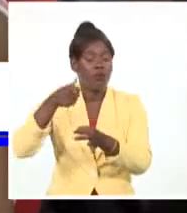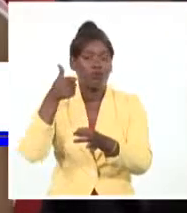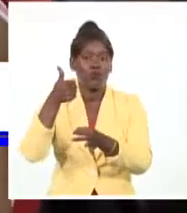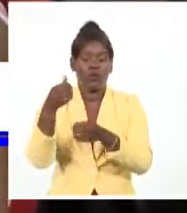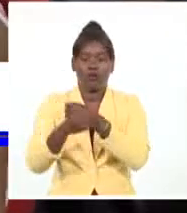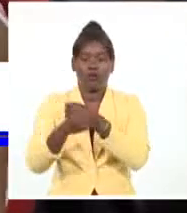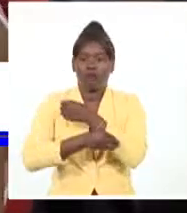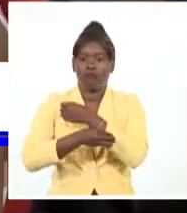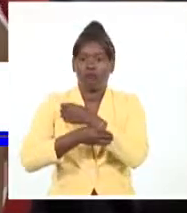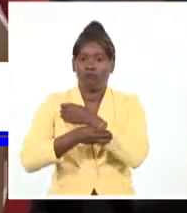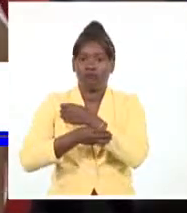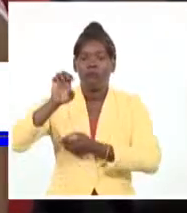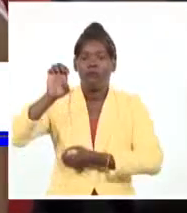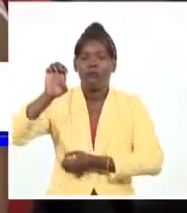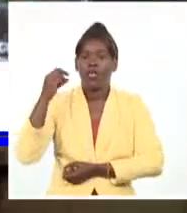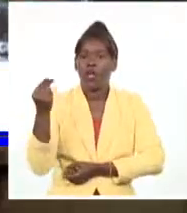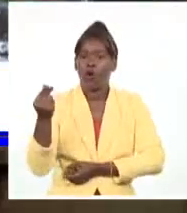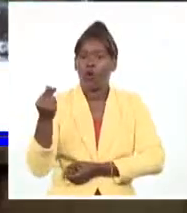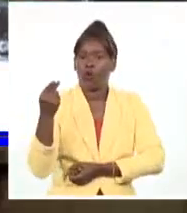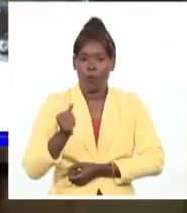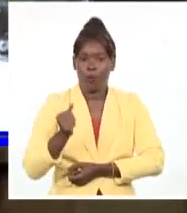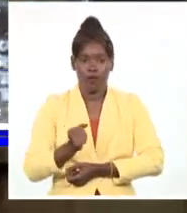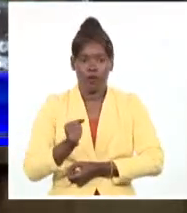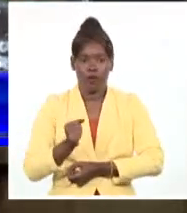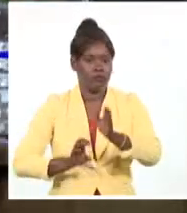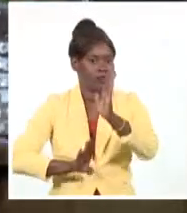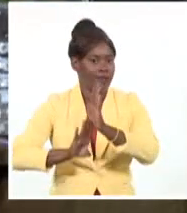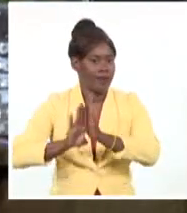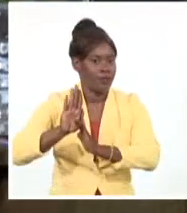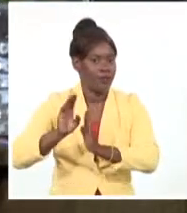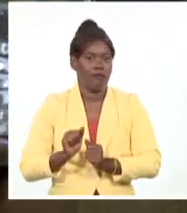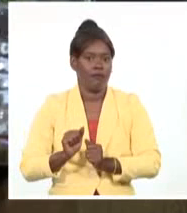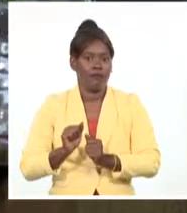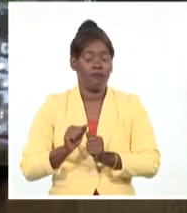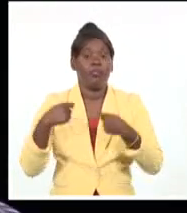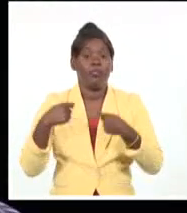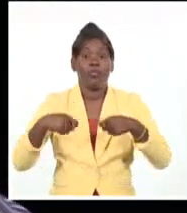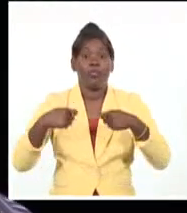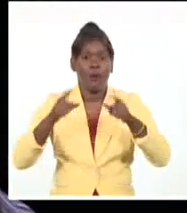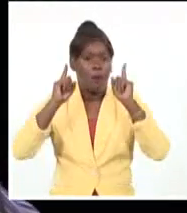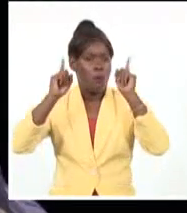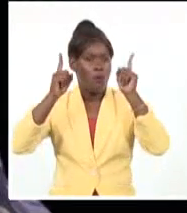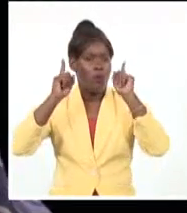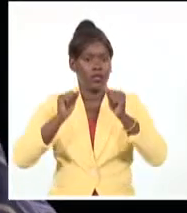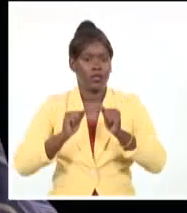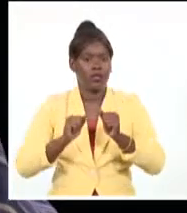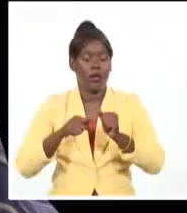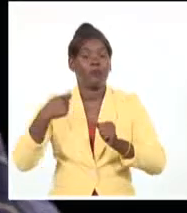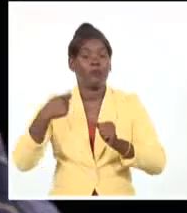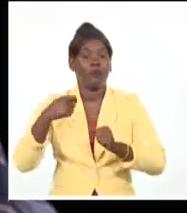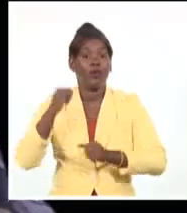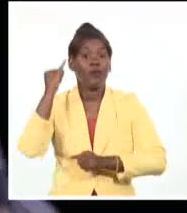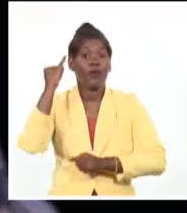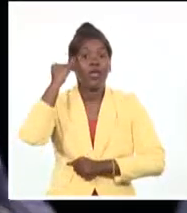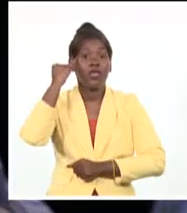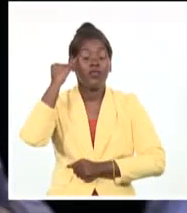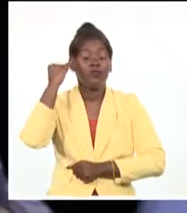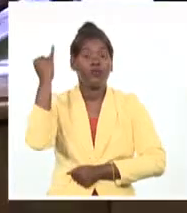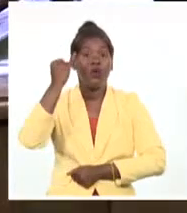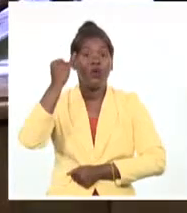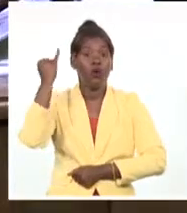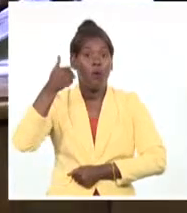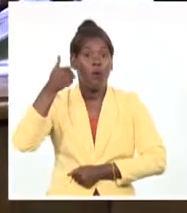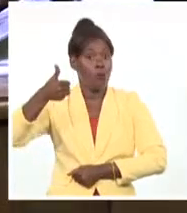económica, tiene que ser fuerte políticamente y tiene que ser muy fuerte ideológicamente. Este